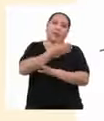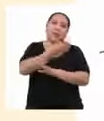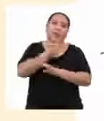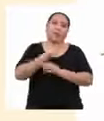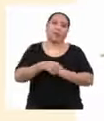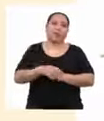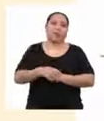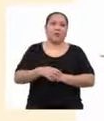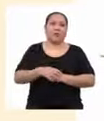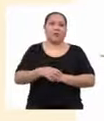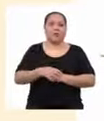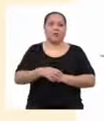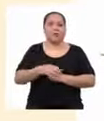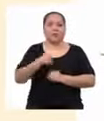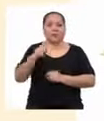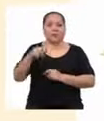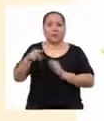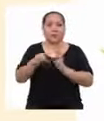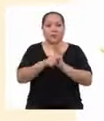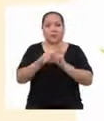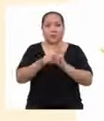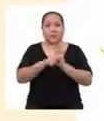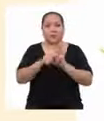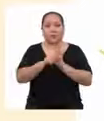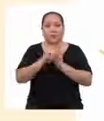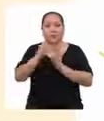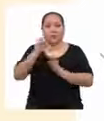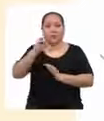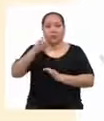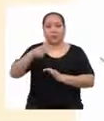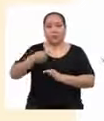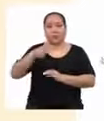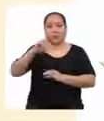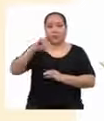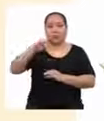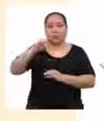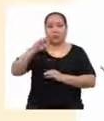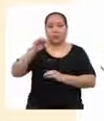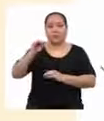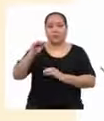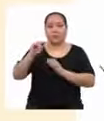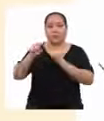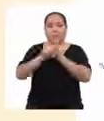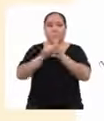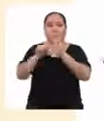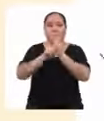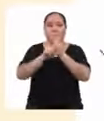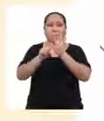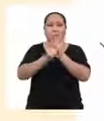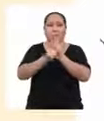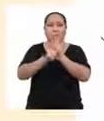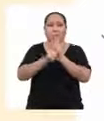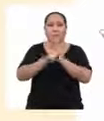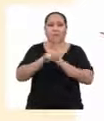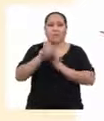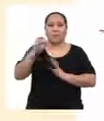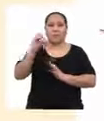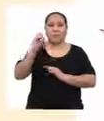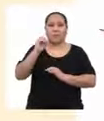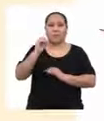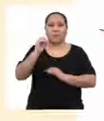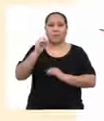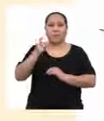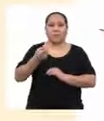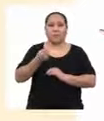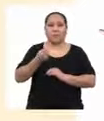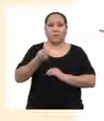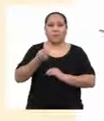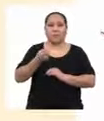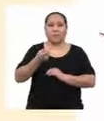clase, vamos a restar ese ancho de clase a nuestra primera marca de clase. O sea,